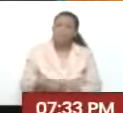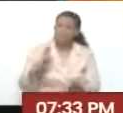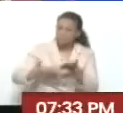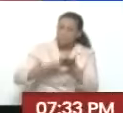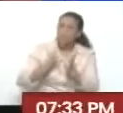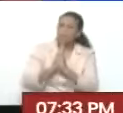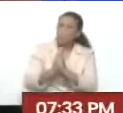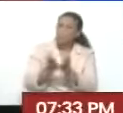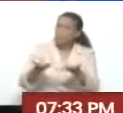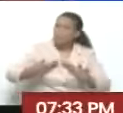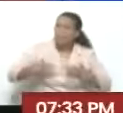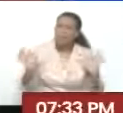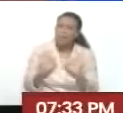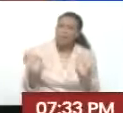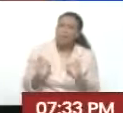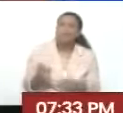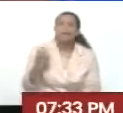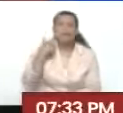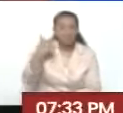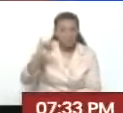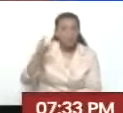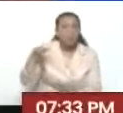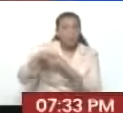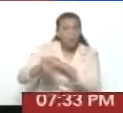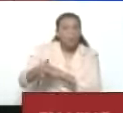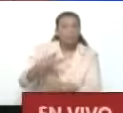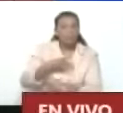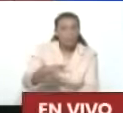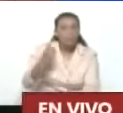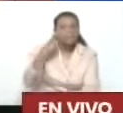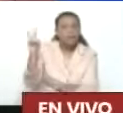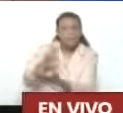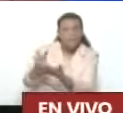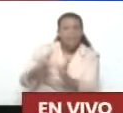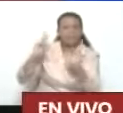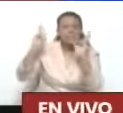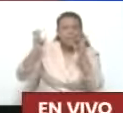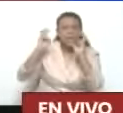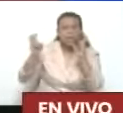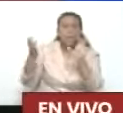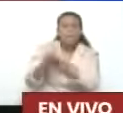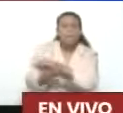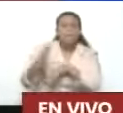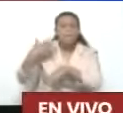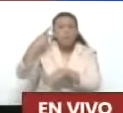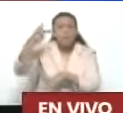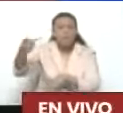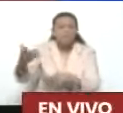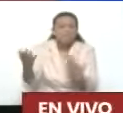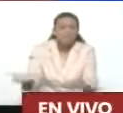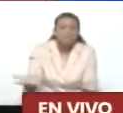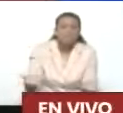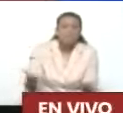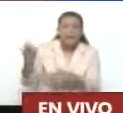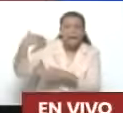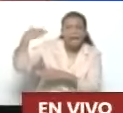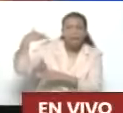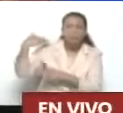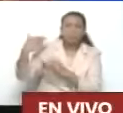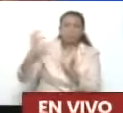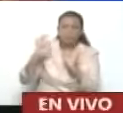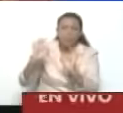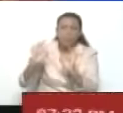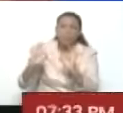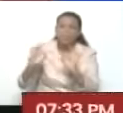regalado? Ah, ¿viste? Porque me interesa mucho esa teoría, porque lo estábamos hablando precisamente